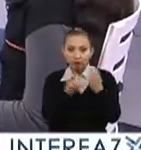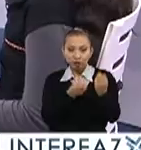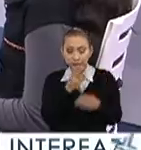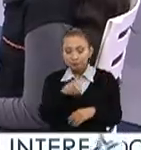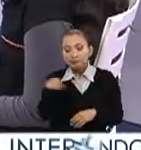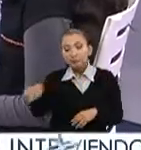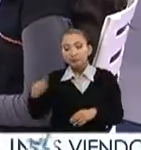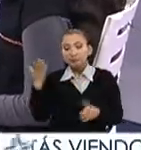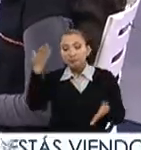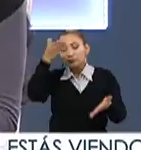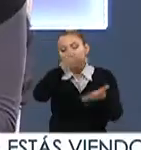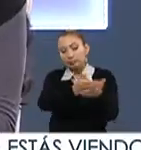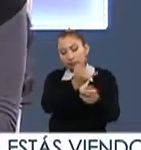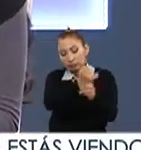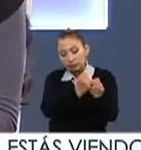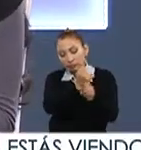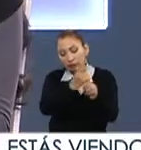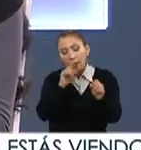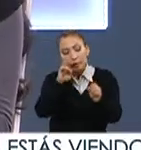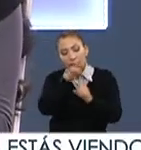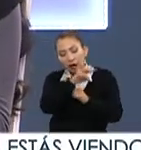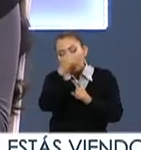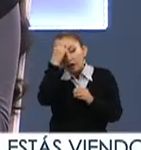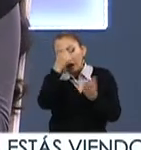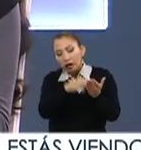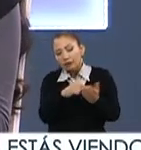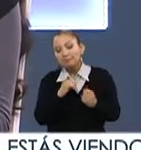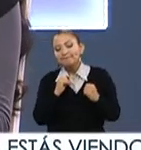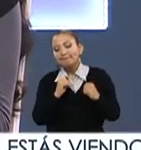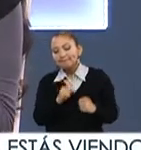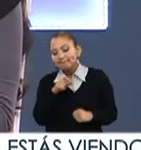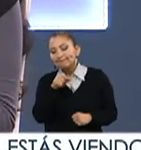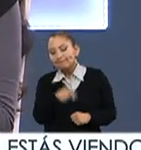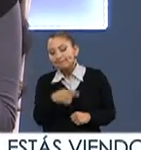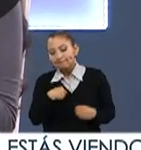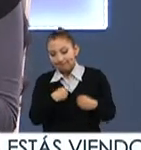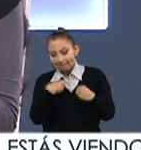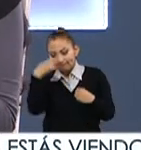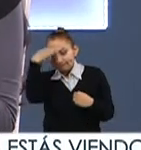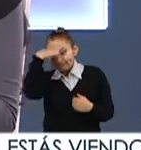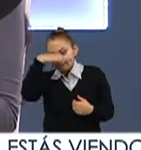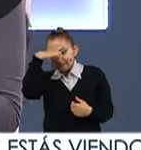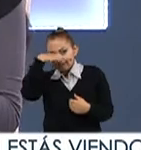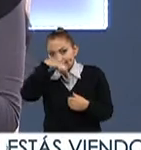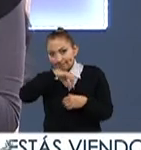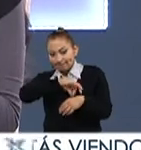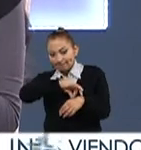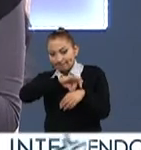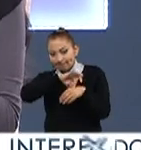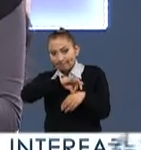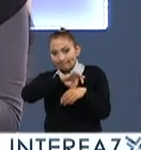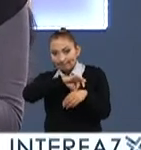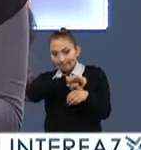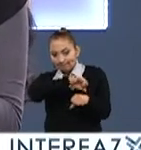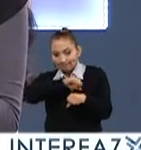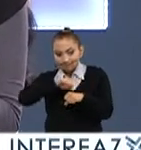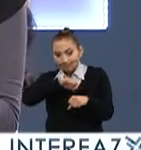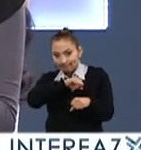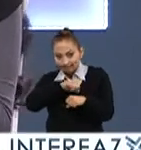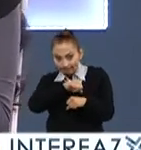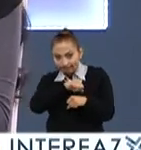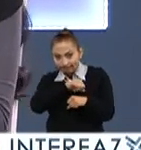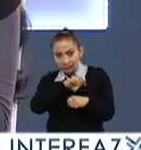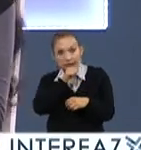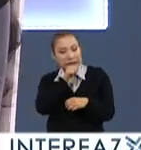pues está haciendo esto a partir de que creen que vivir esta experiencia